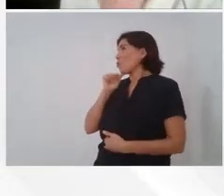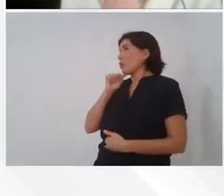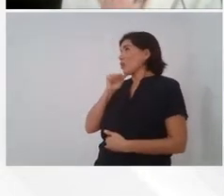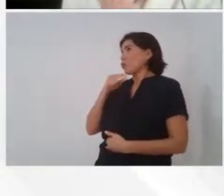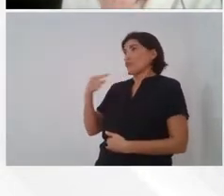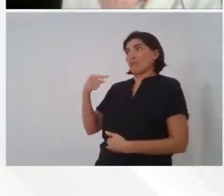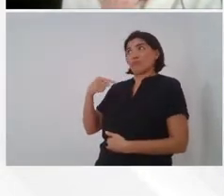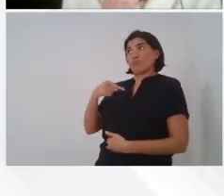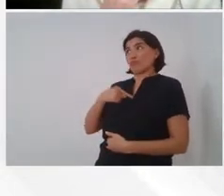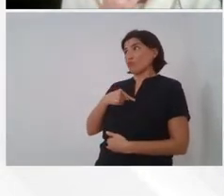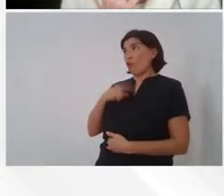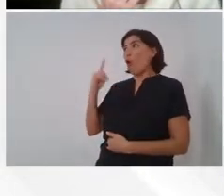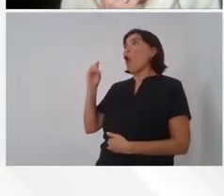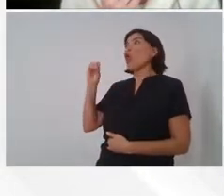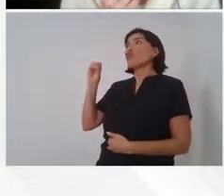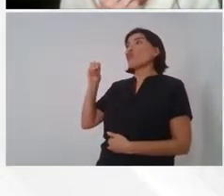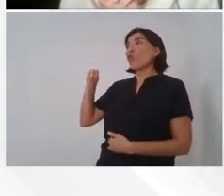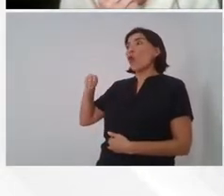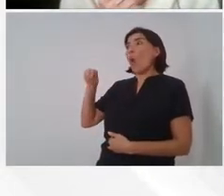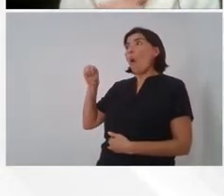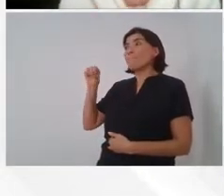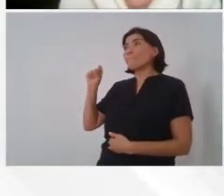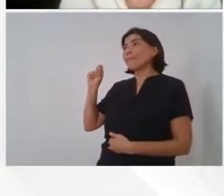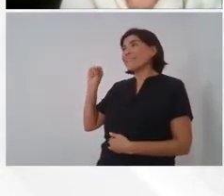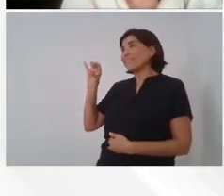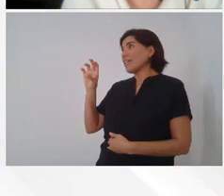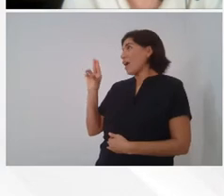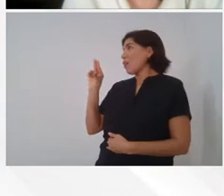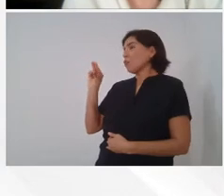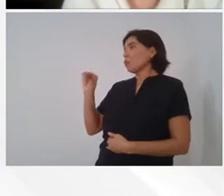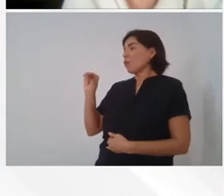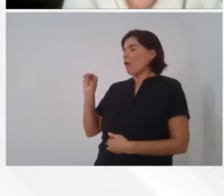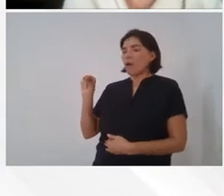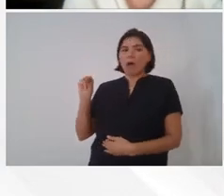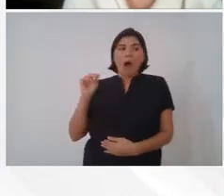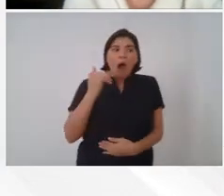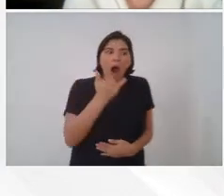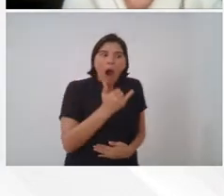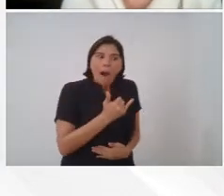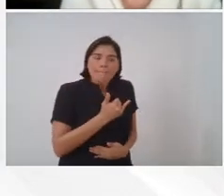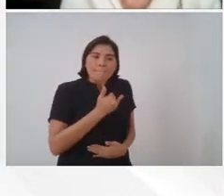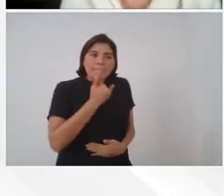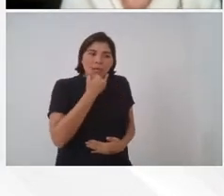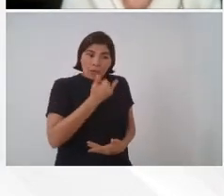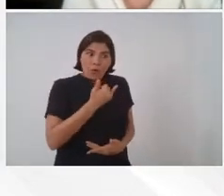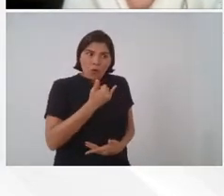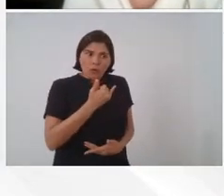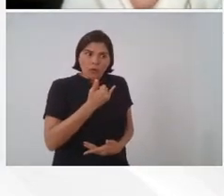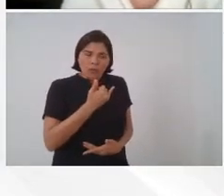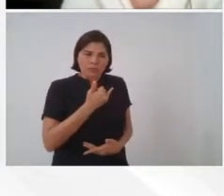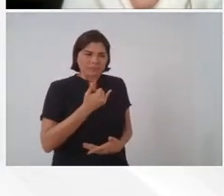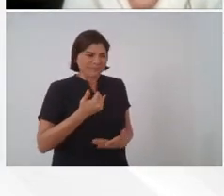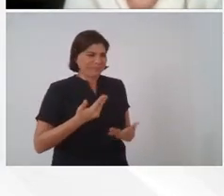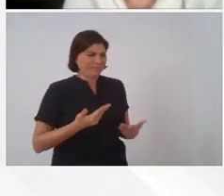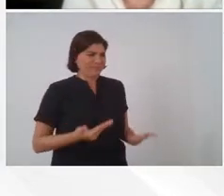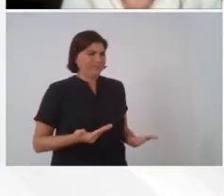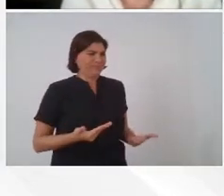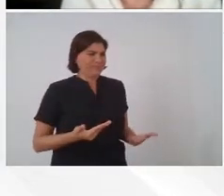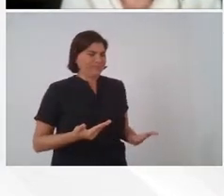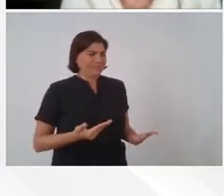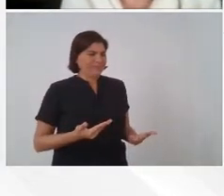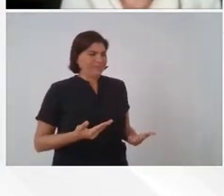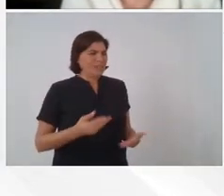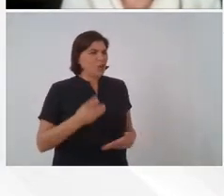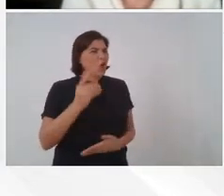«Ay, perdón», dijo el principito. Pero después de reflexionar, agregó, «¿Qué